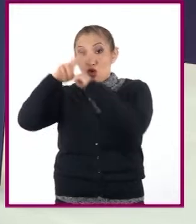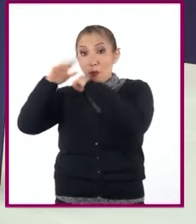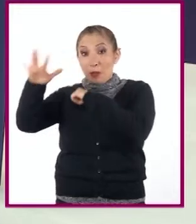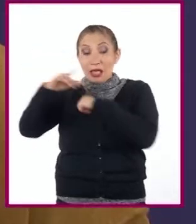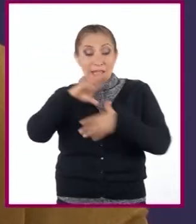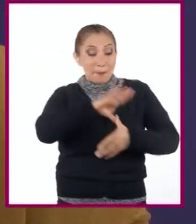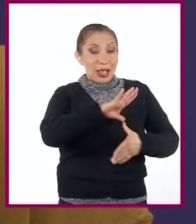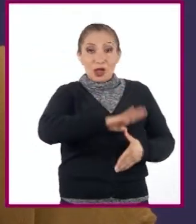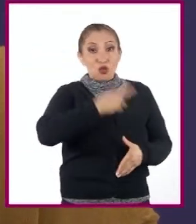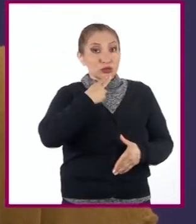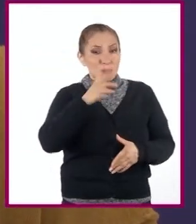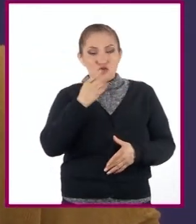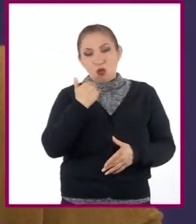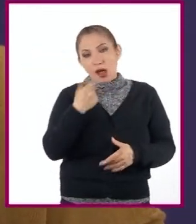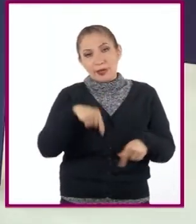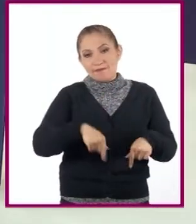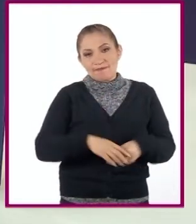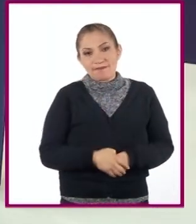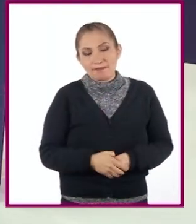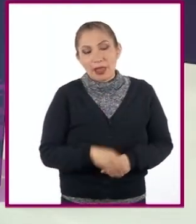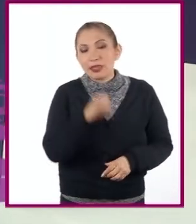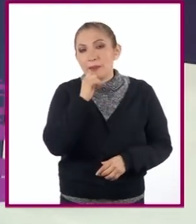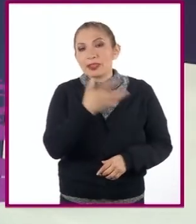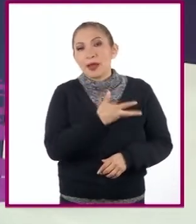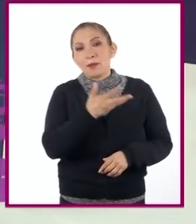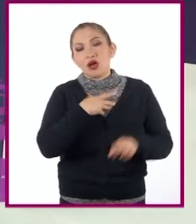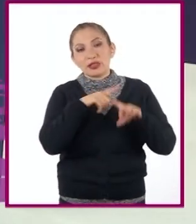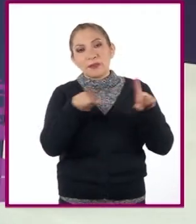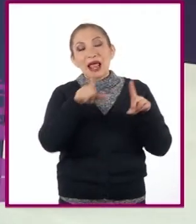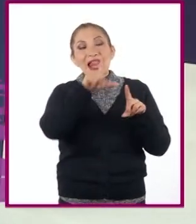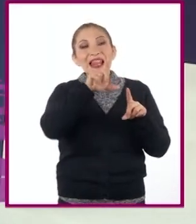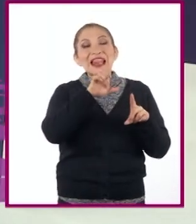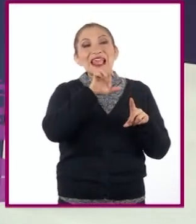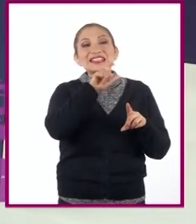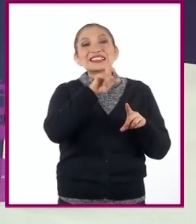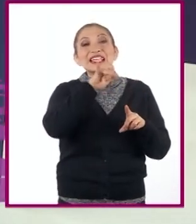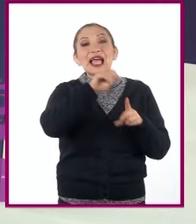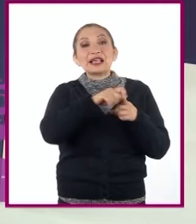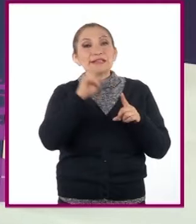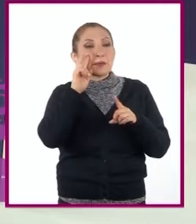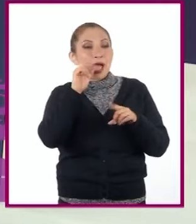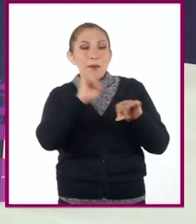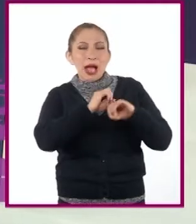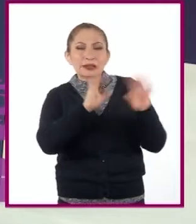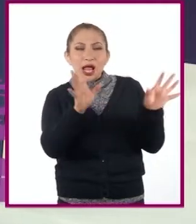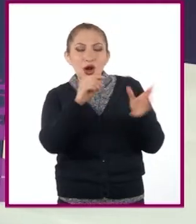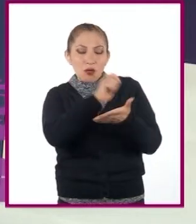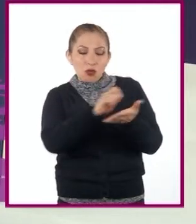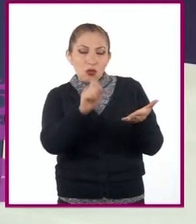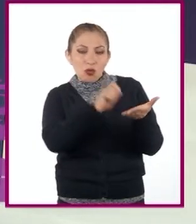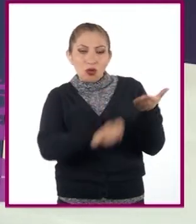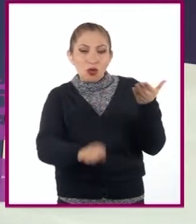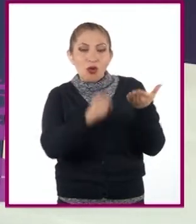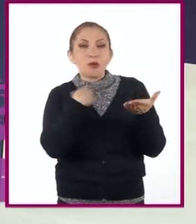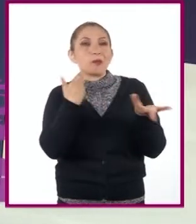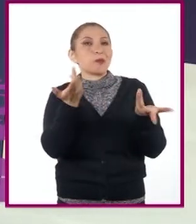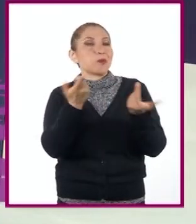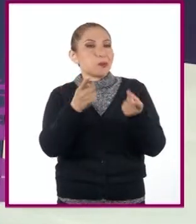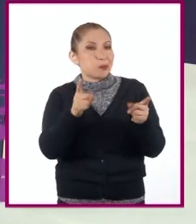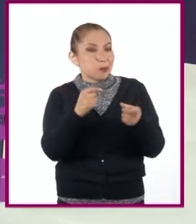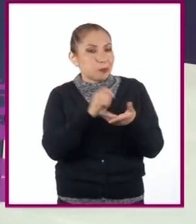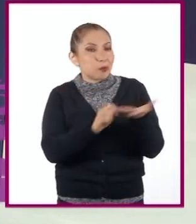América no usamos. También tenemos las variantes léxicas que se hacen evidentes en textos como